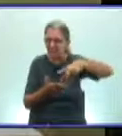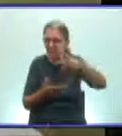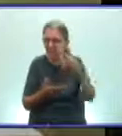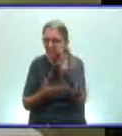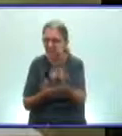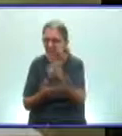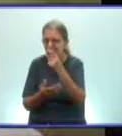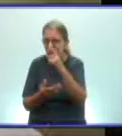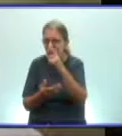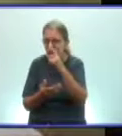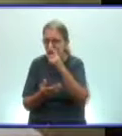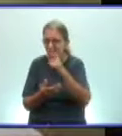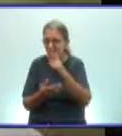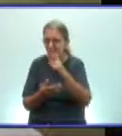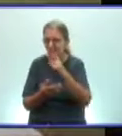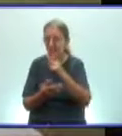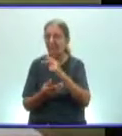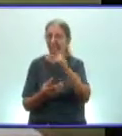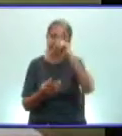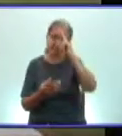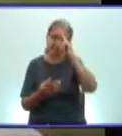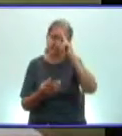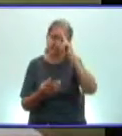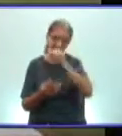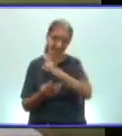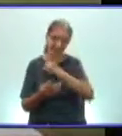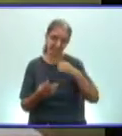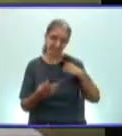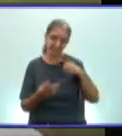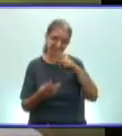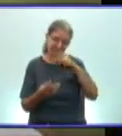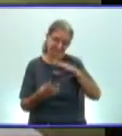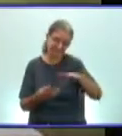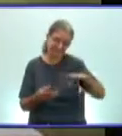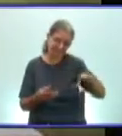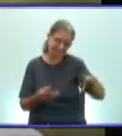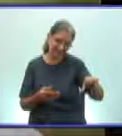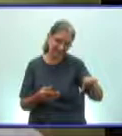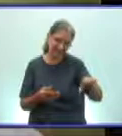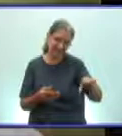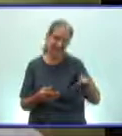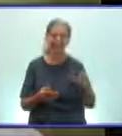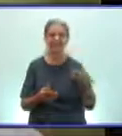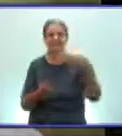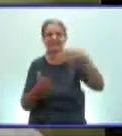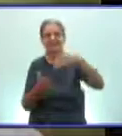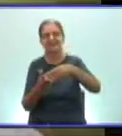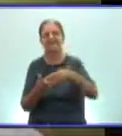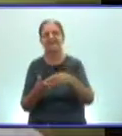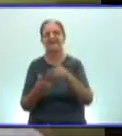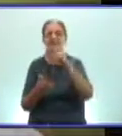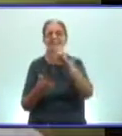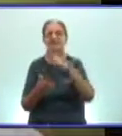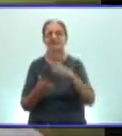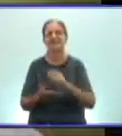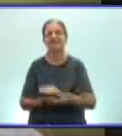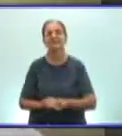a un pediatra a determinarlo de acuerdo a los niños que asisten a su consulta.